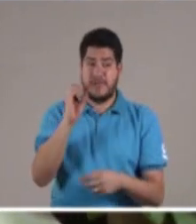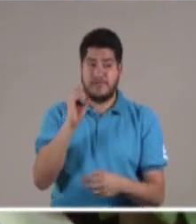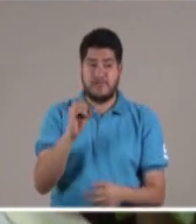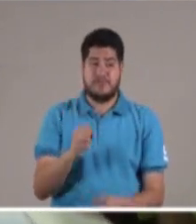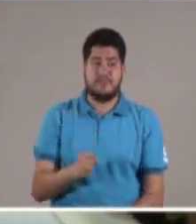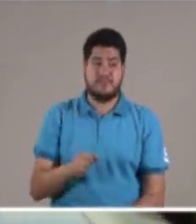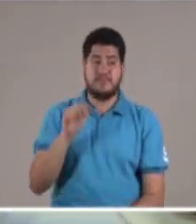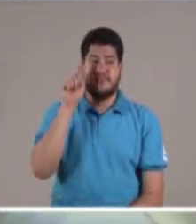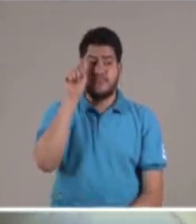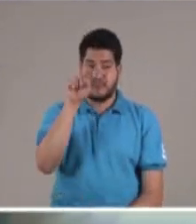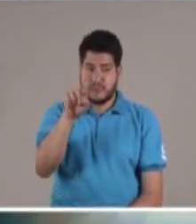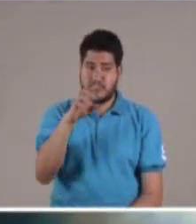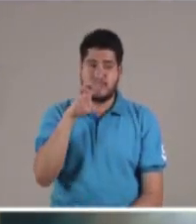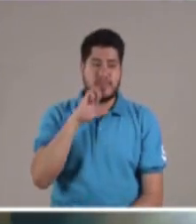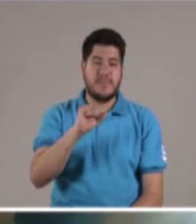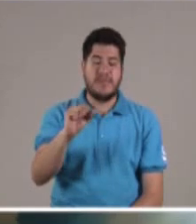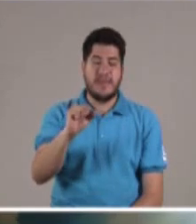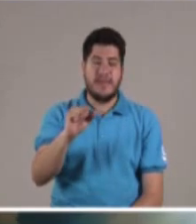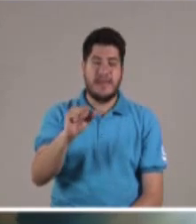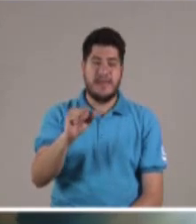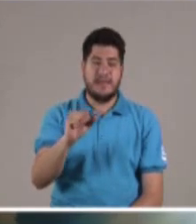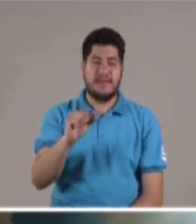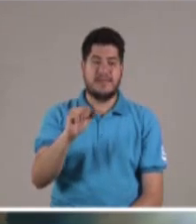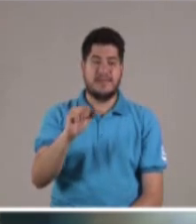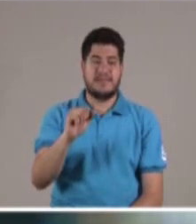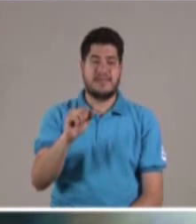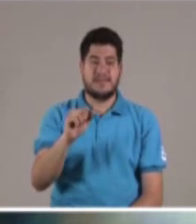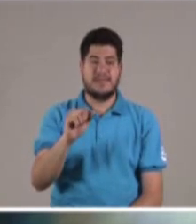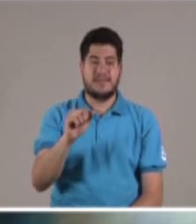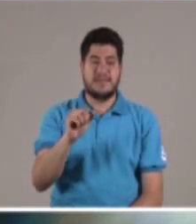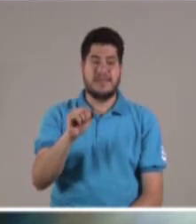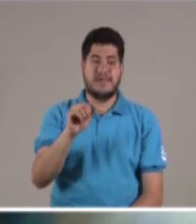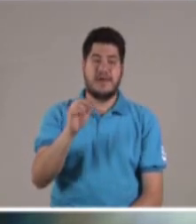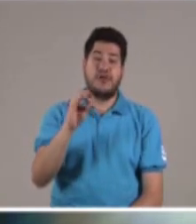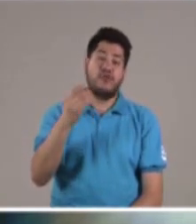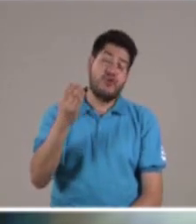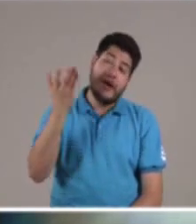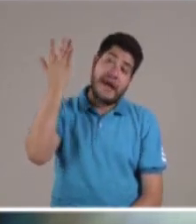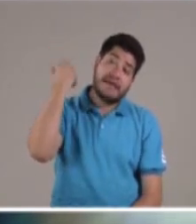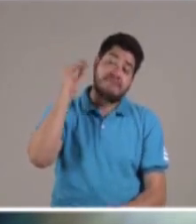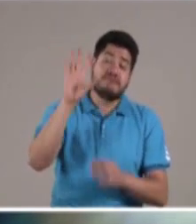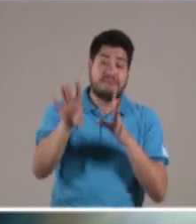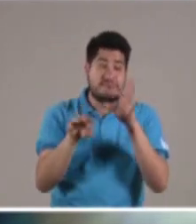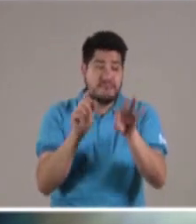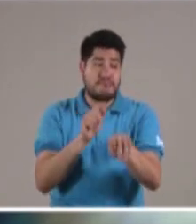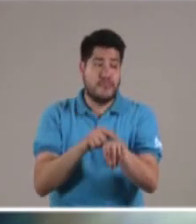mire usted es lo que anhelo en algún momento ser